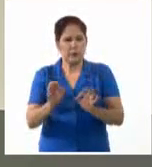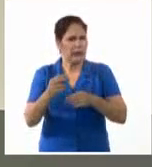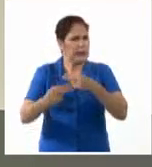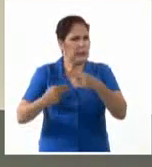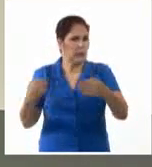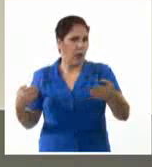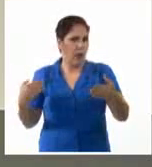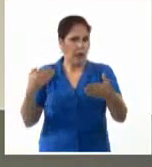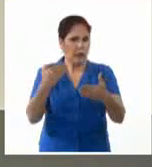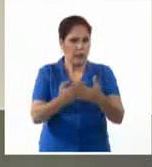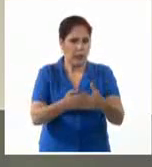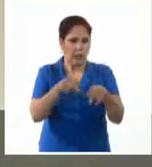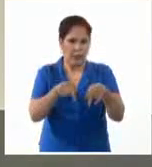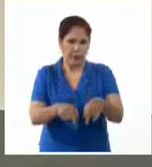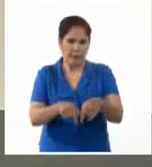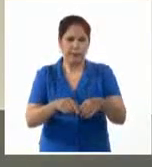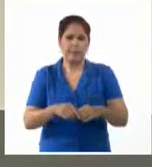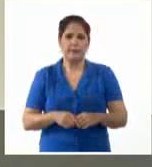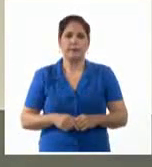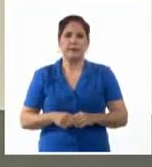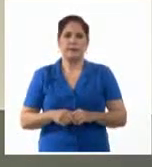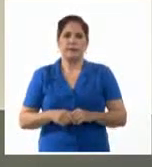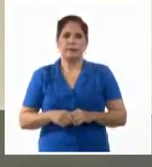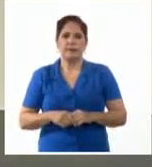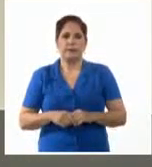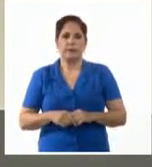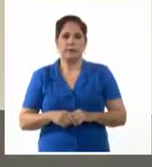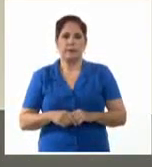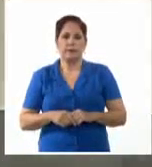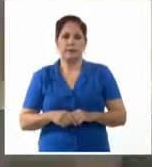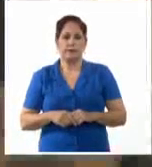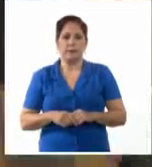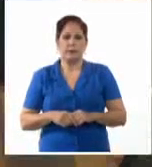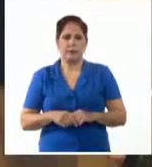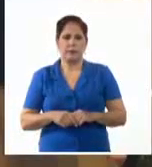aconteció en esta edición 17 del coloquio.